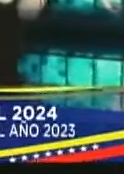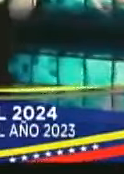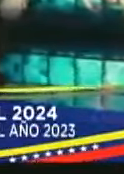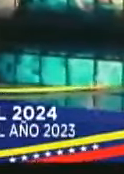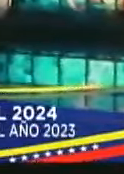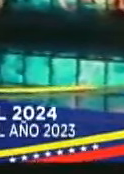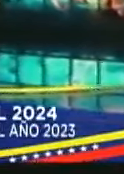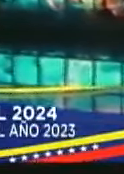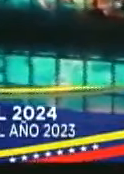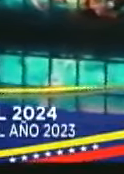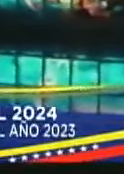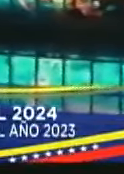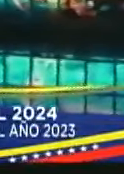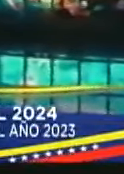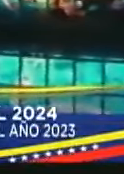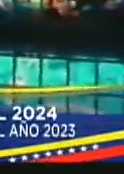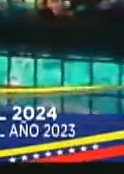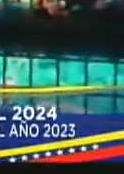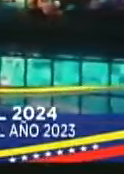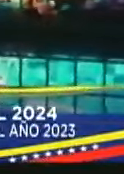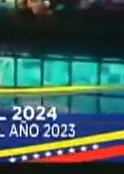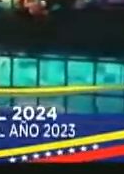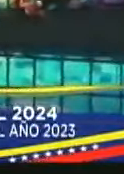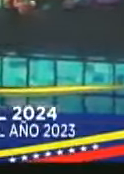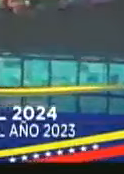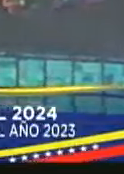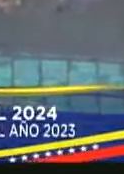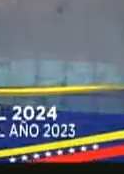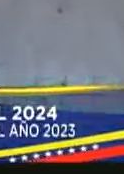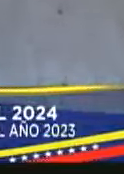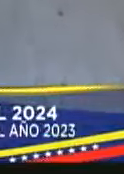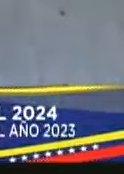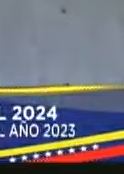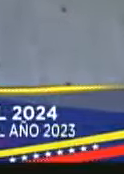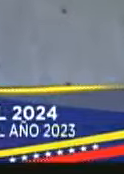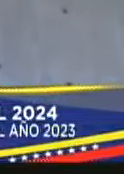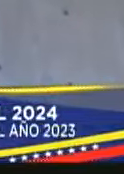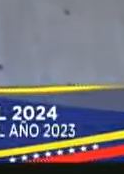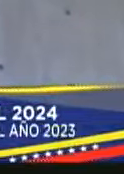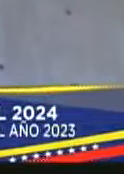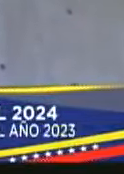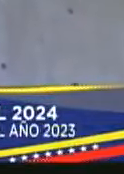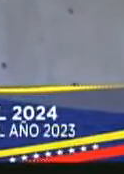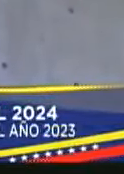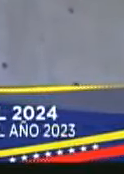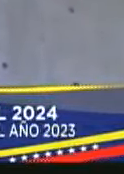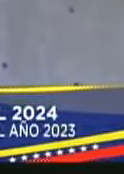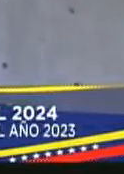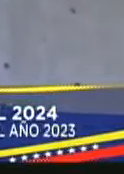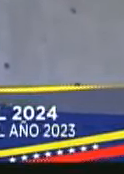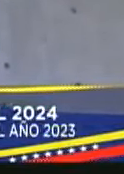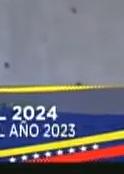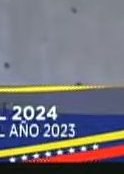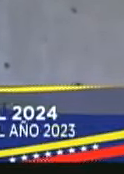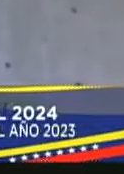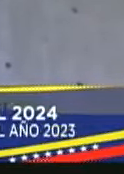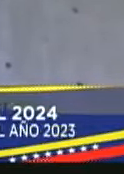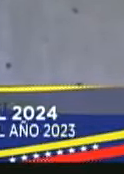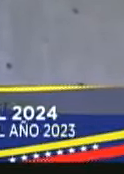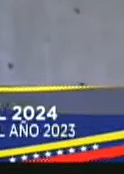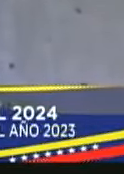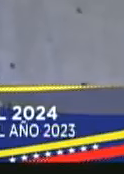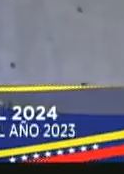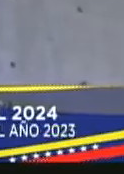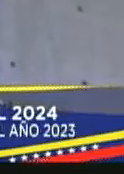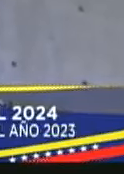Moros convocaba magistrados a profundizar el carácter de democracia directa y participativa en la justicia venezolana y que desde una ley aprobada por